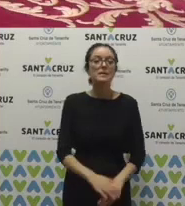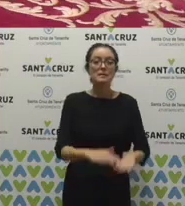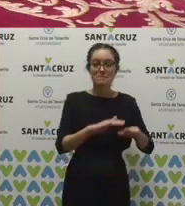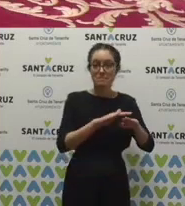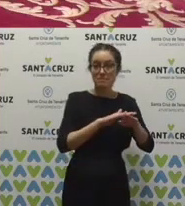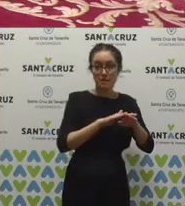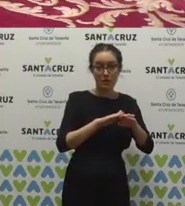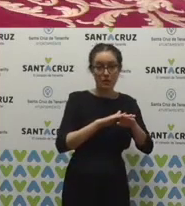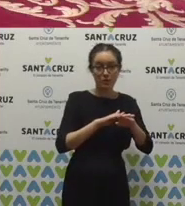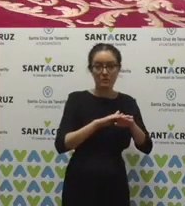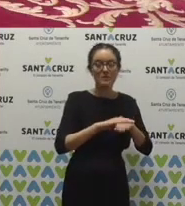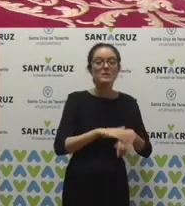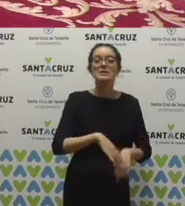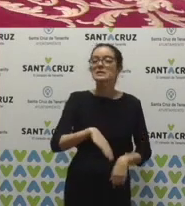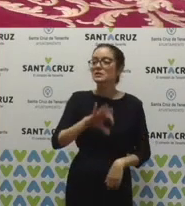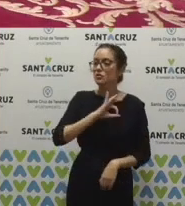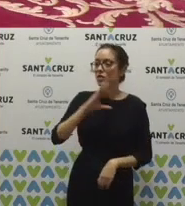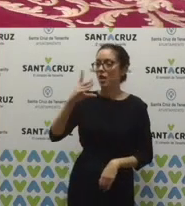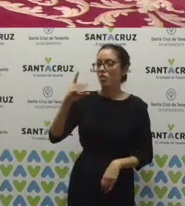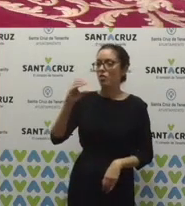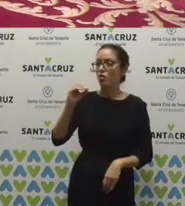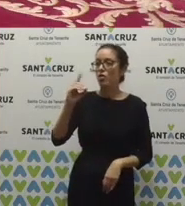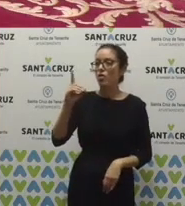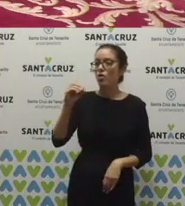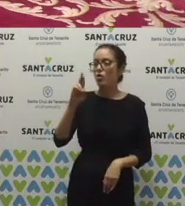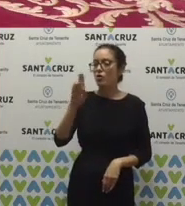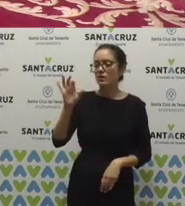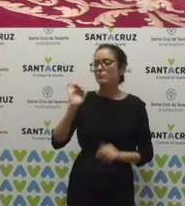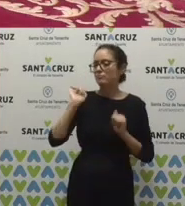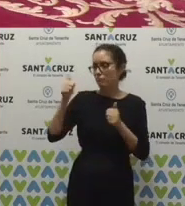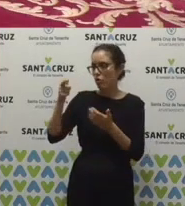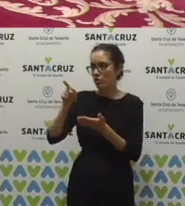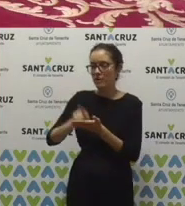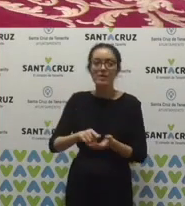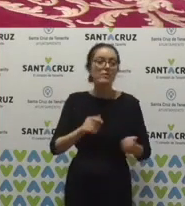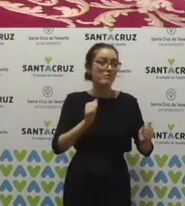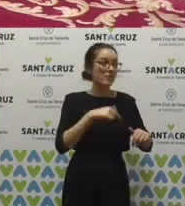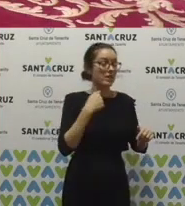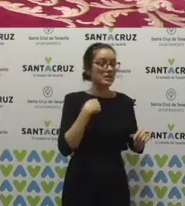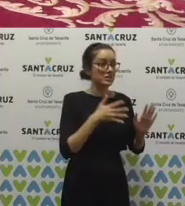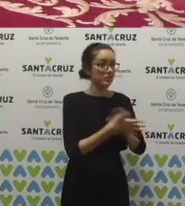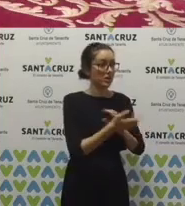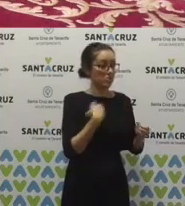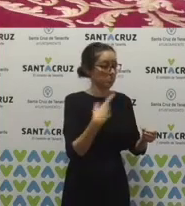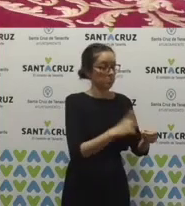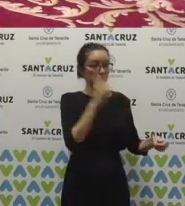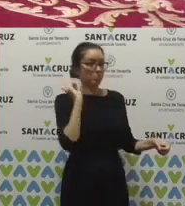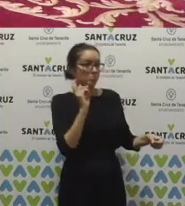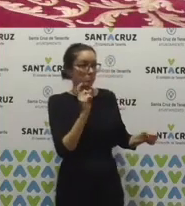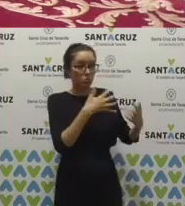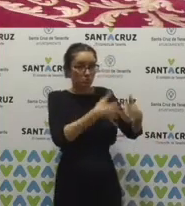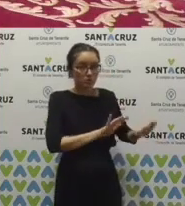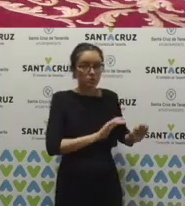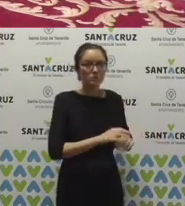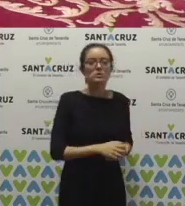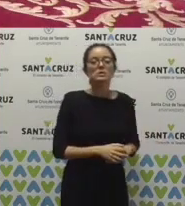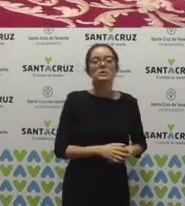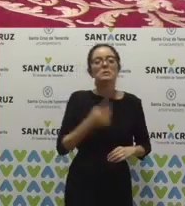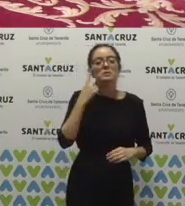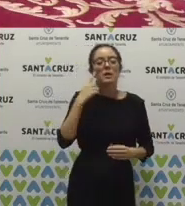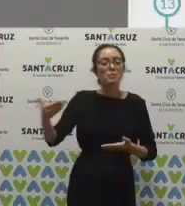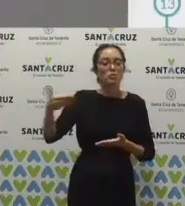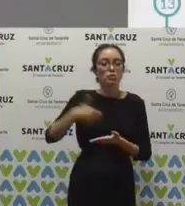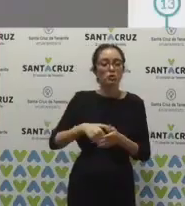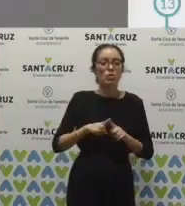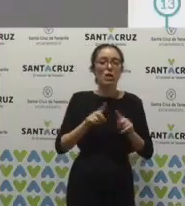doña dólares vuelvo hasta el inicio voy a ponerlo tras el tiempo que me ha tirado la sala esta emoción es un avión de